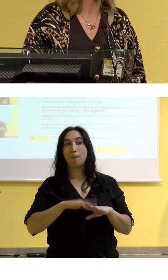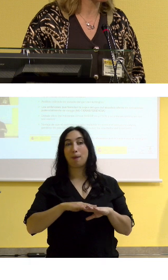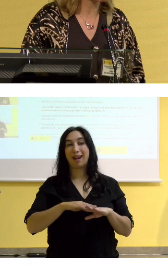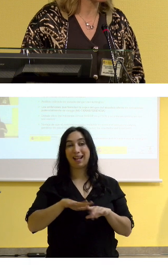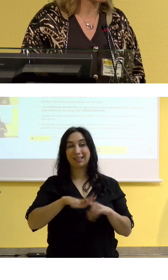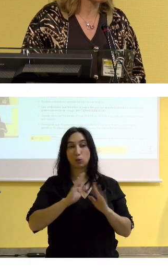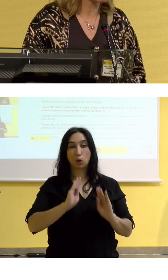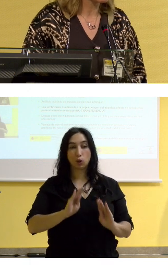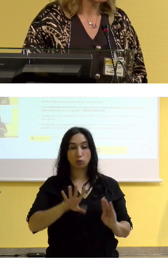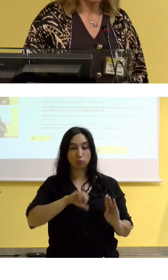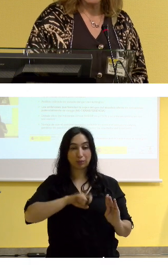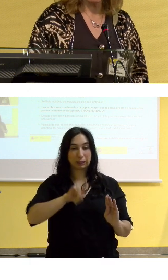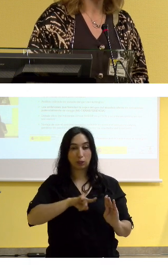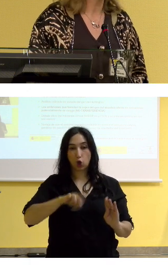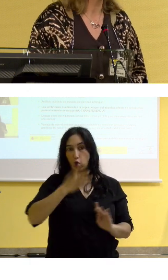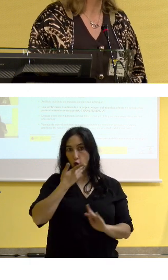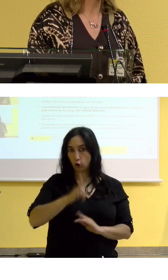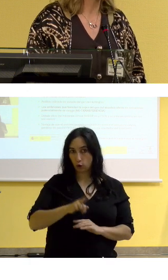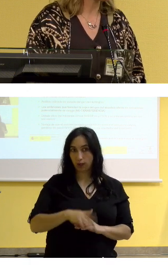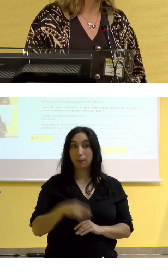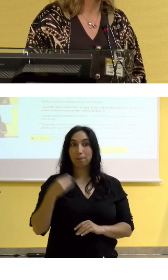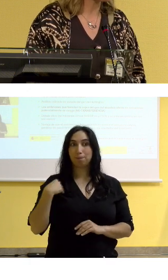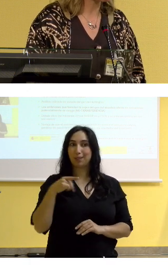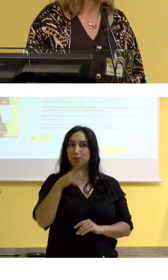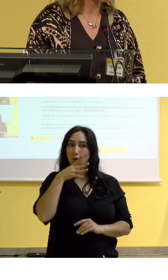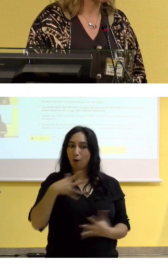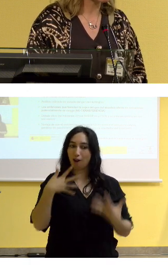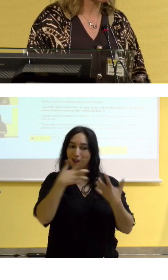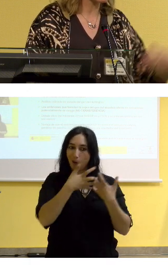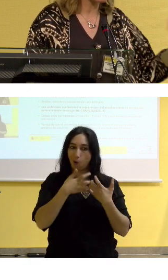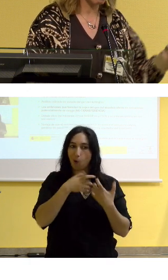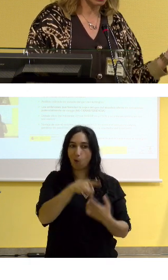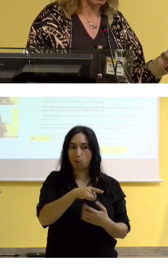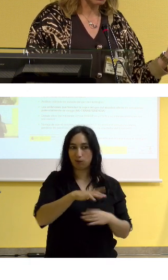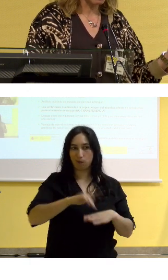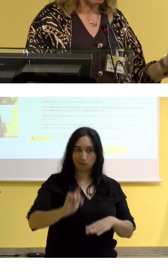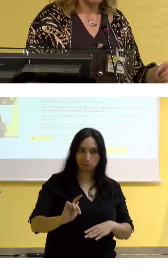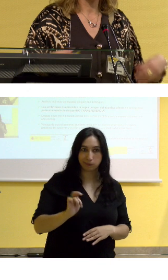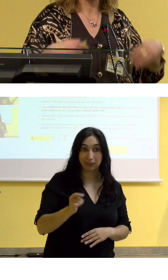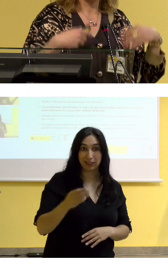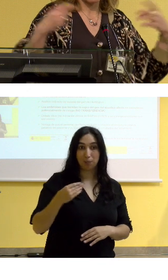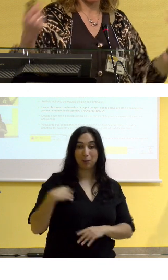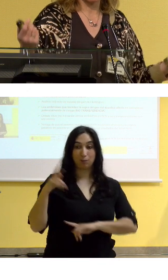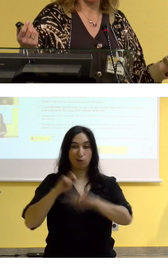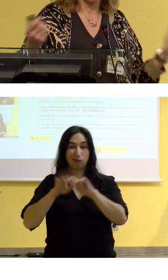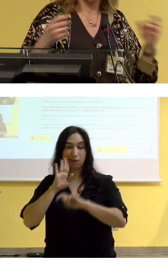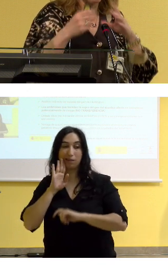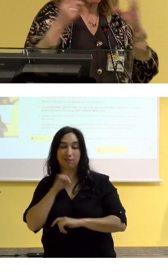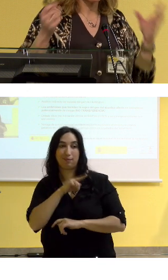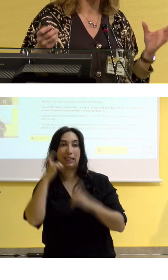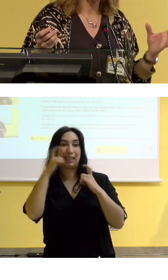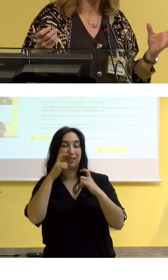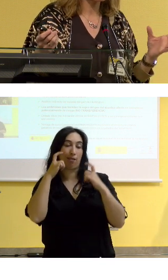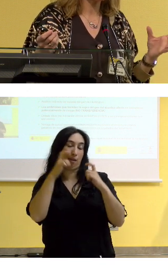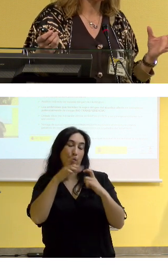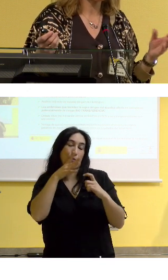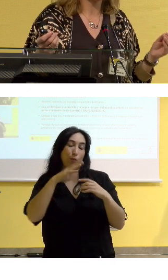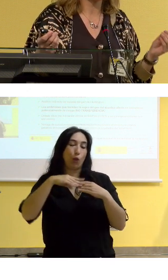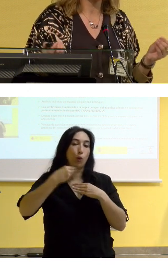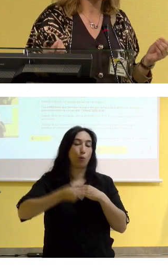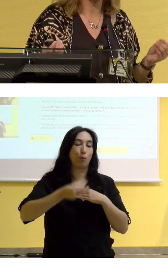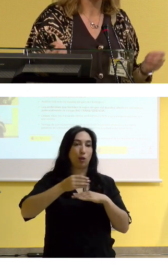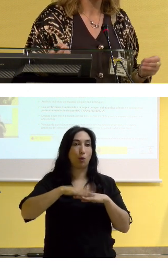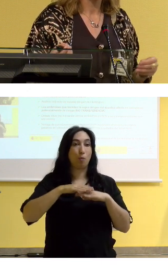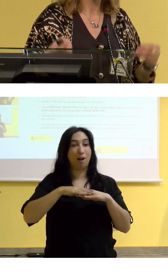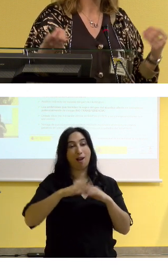su estado de portador. Y esto es por lo que se está luchando, esto es por lo que ASEVIR hizo este documento de consenso para